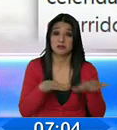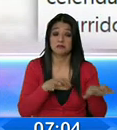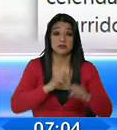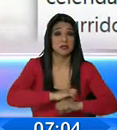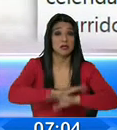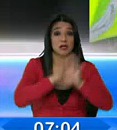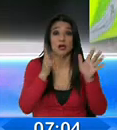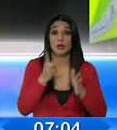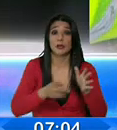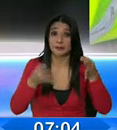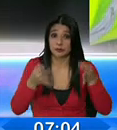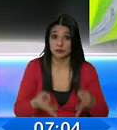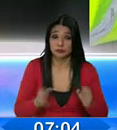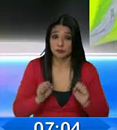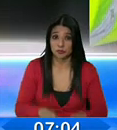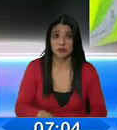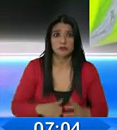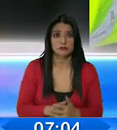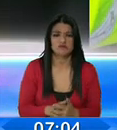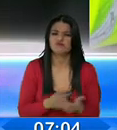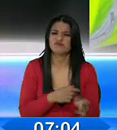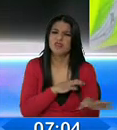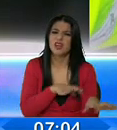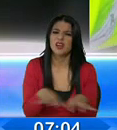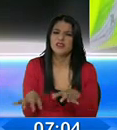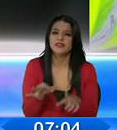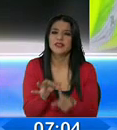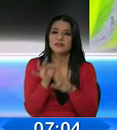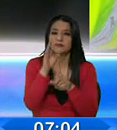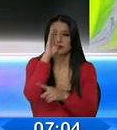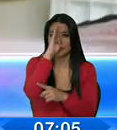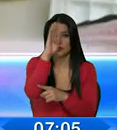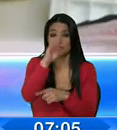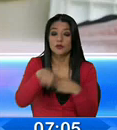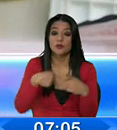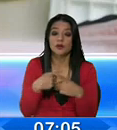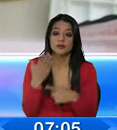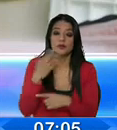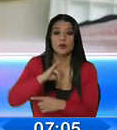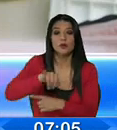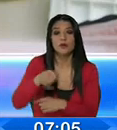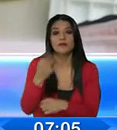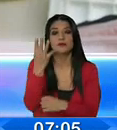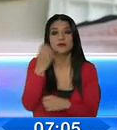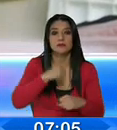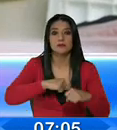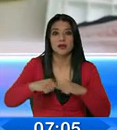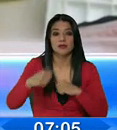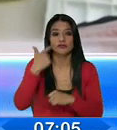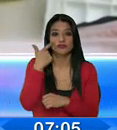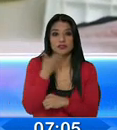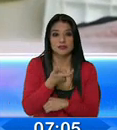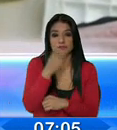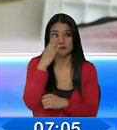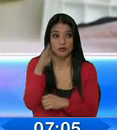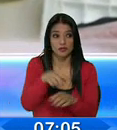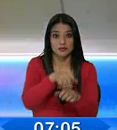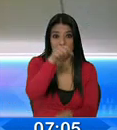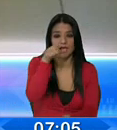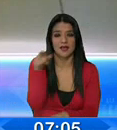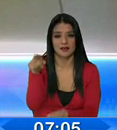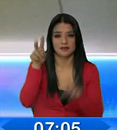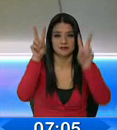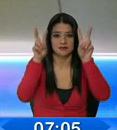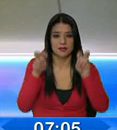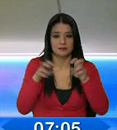lo ocurrido. Mendoza se refiere al operativo Fortuner, ejecutado el pasado jueves 14 de mayo por la Fiscalía y Policía Nacional, en